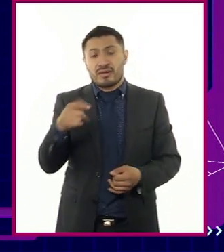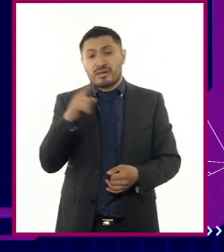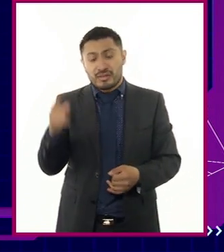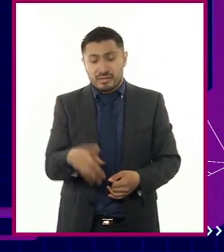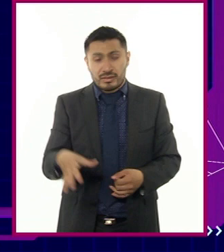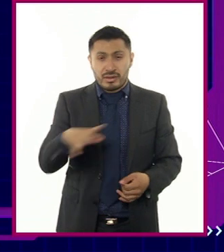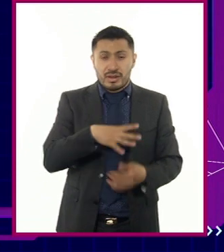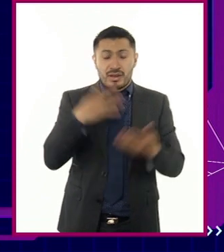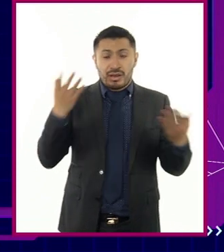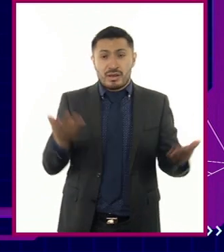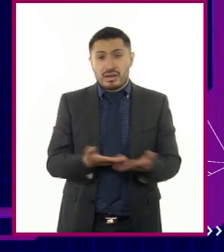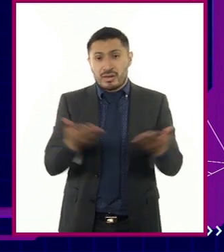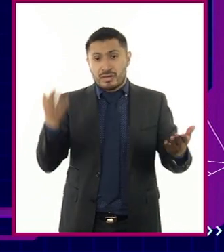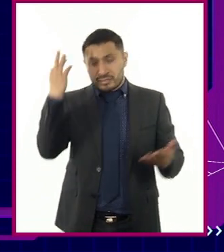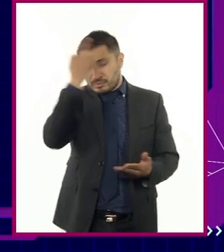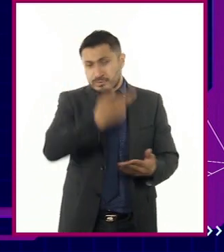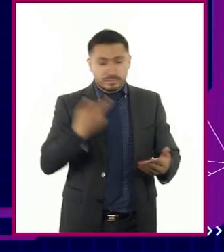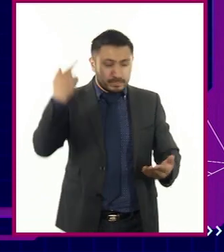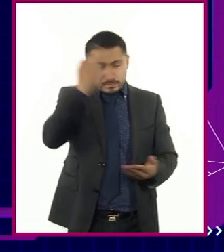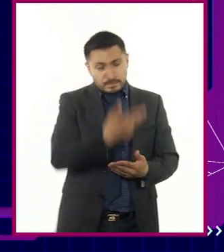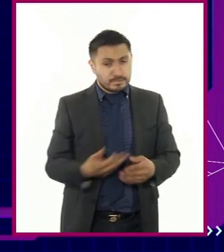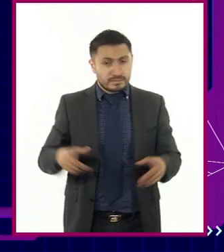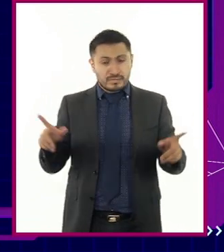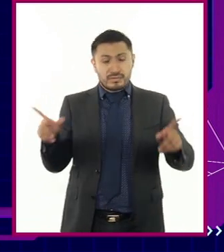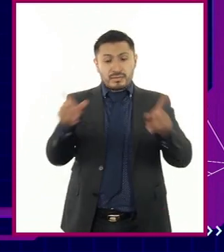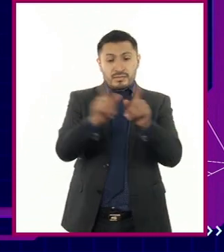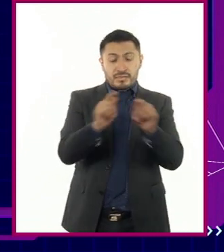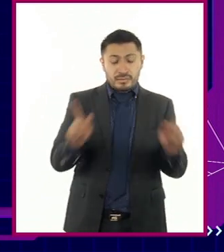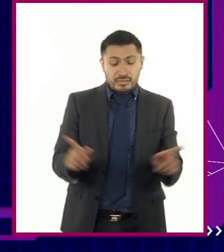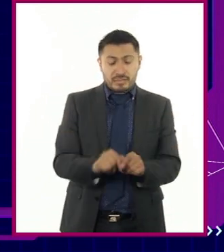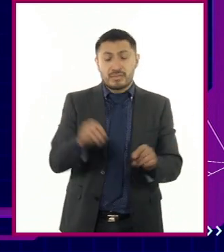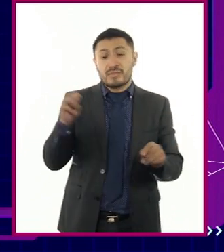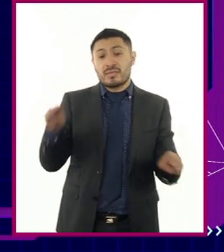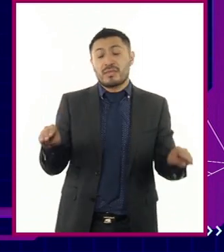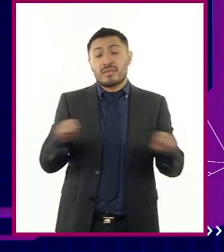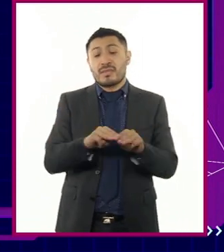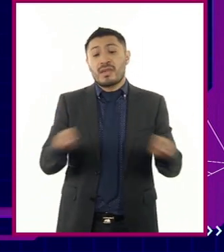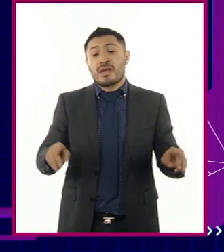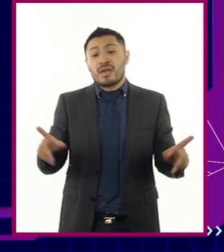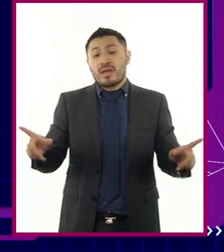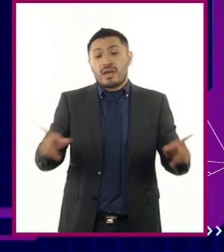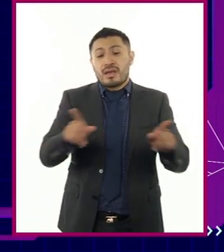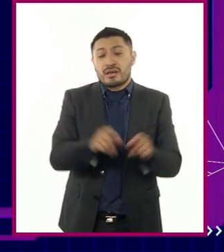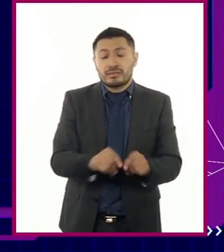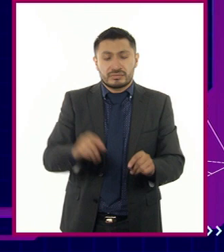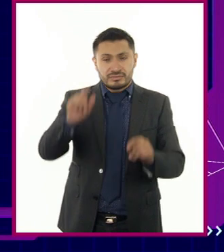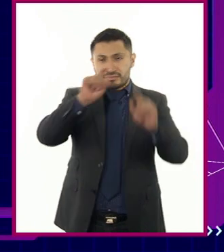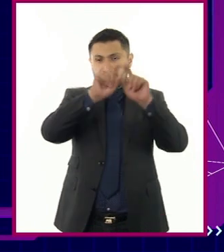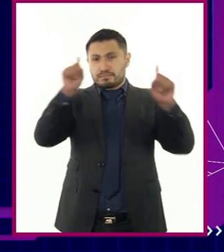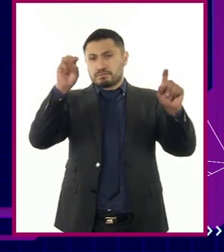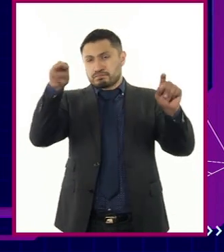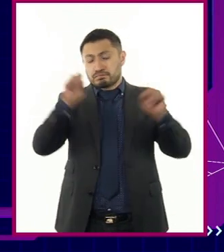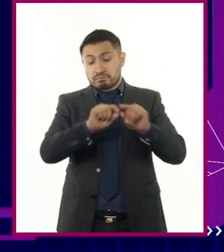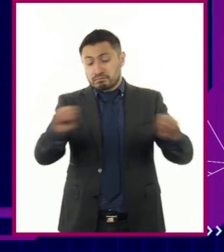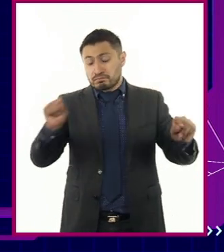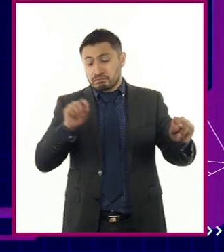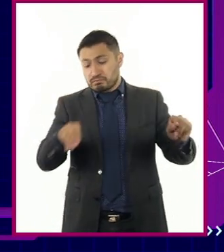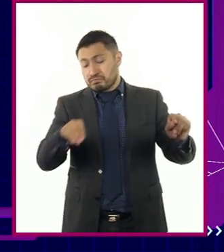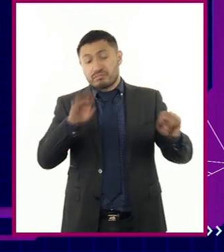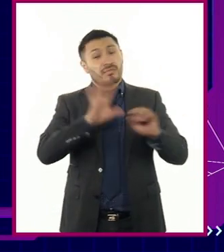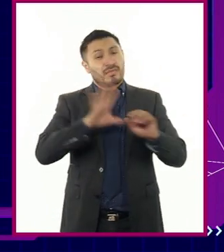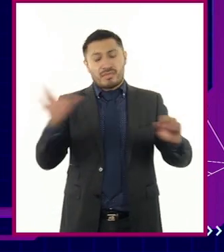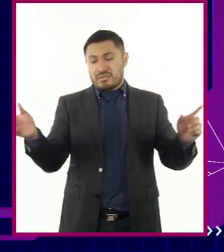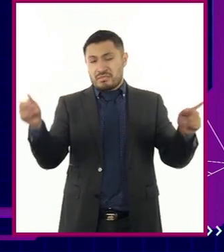análisis dimensional y se simplifica la unidad de medida metros, que aparece tanto en el numerador como en el denominador